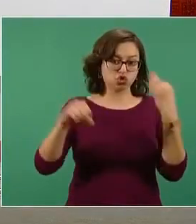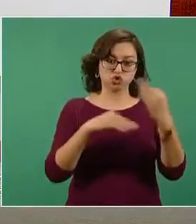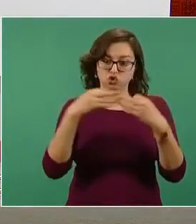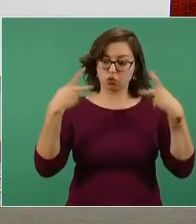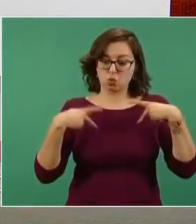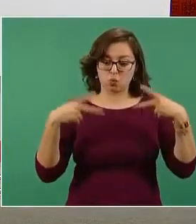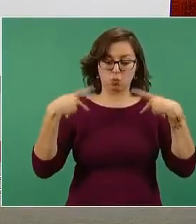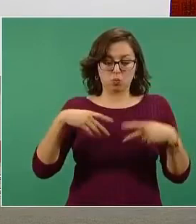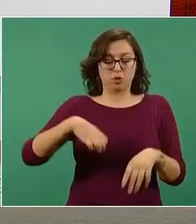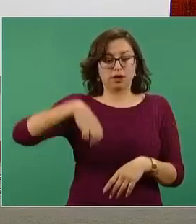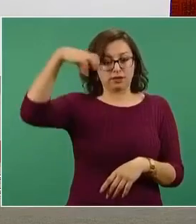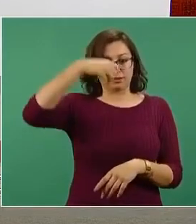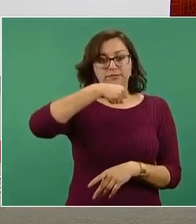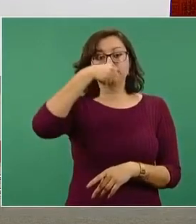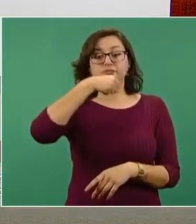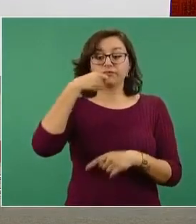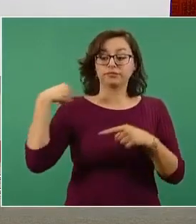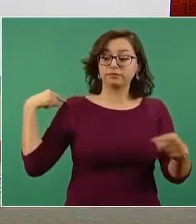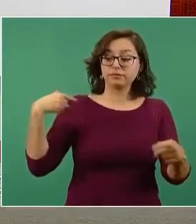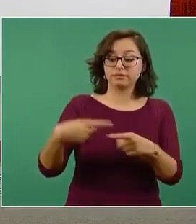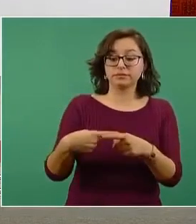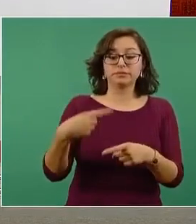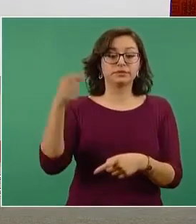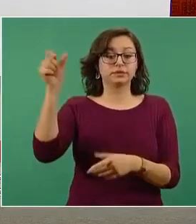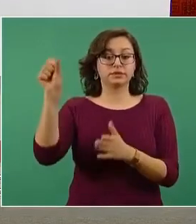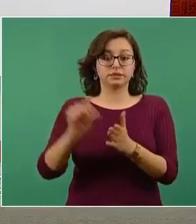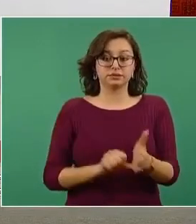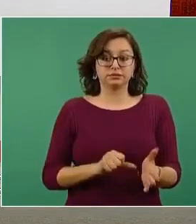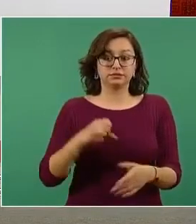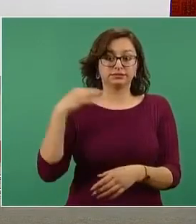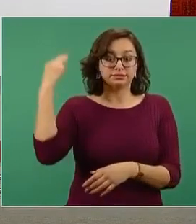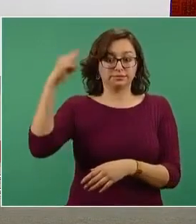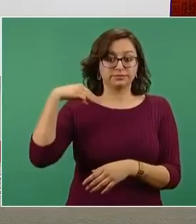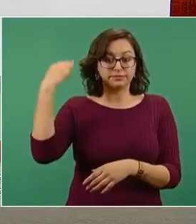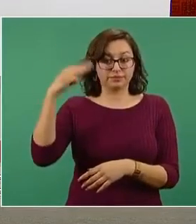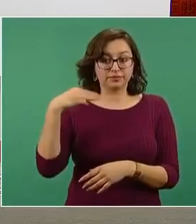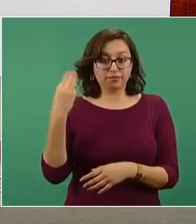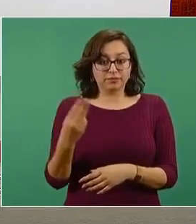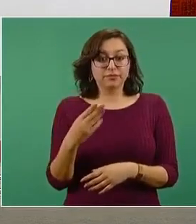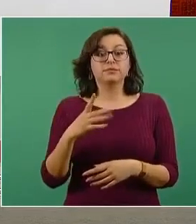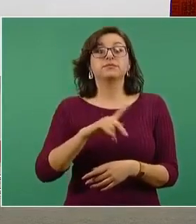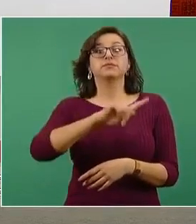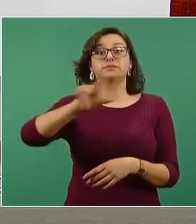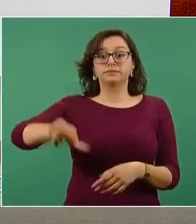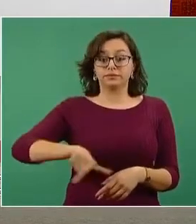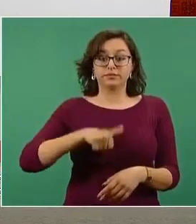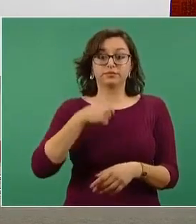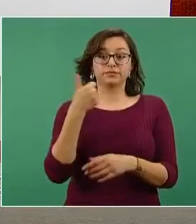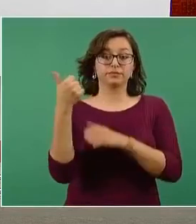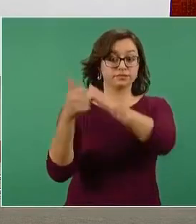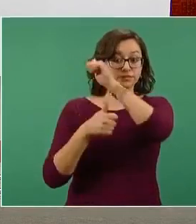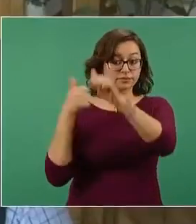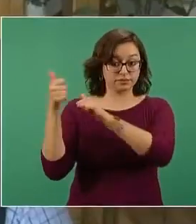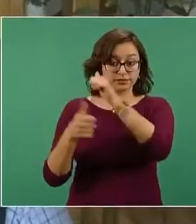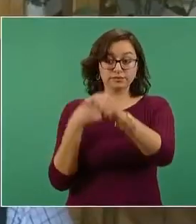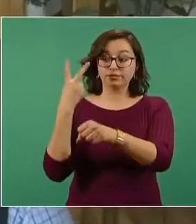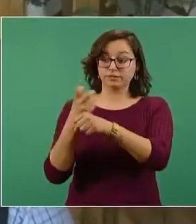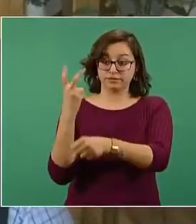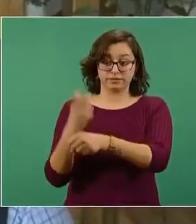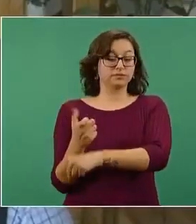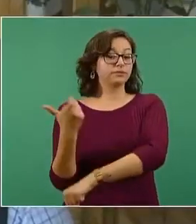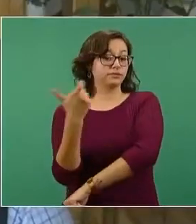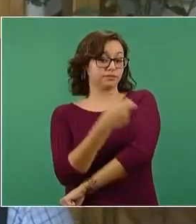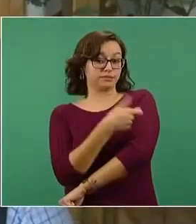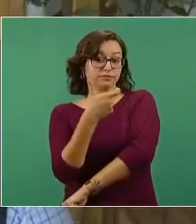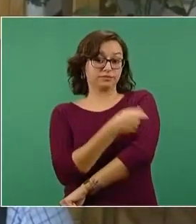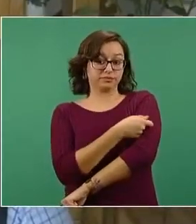fines de este mes, pero más importante, poder llegar a cubrir con las 2 dosis para el mes siguiente, en el caso de abril, pues